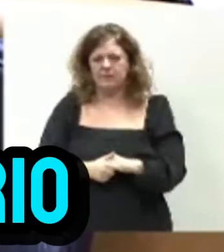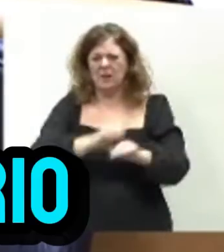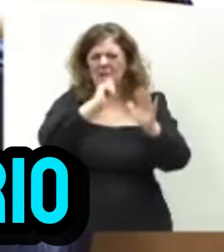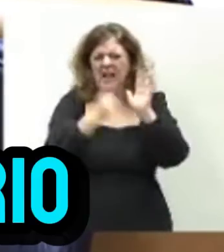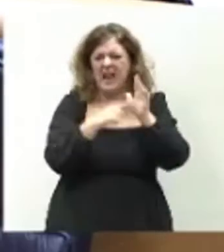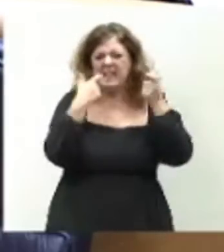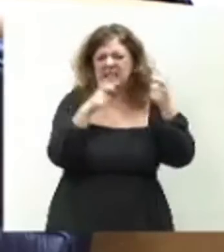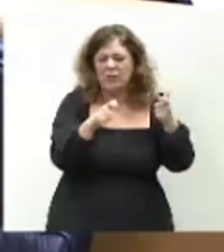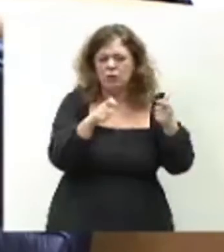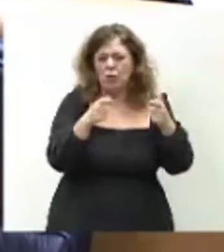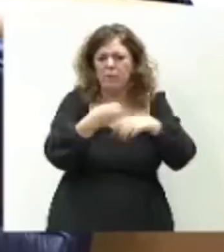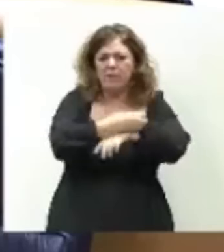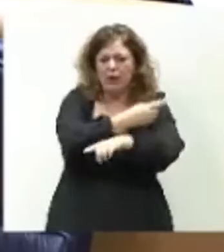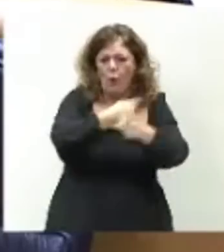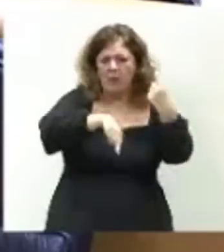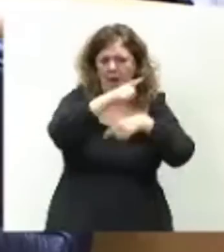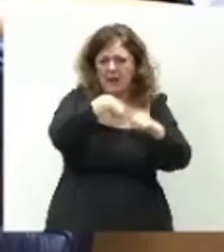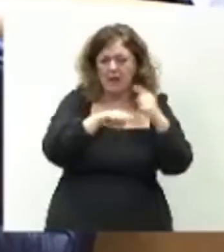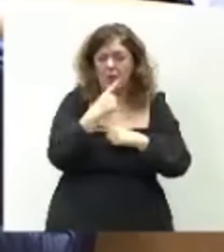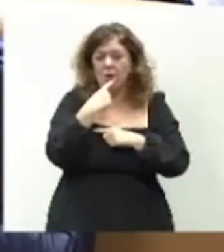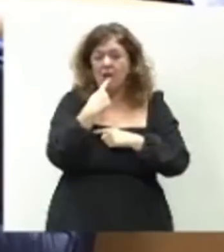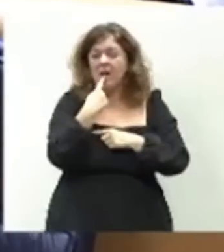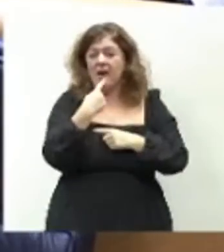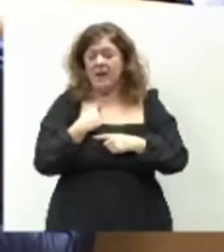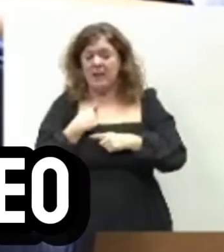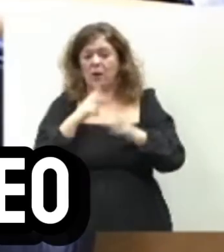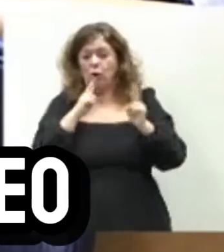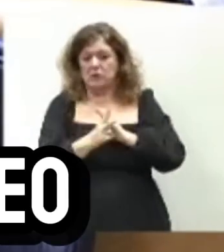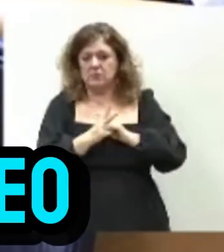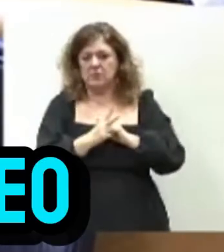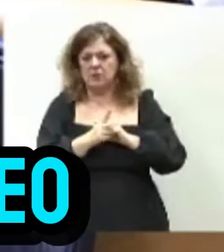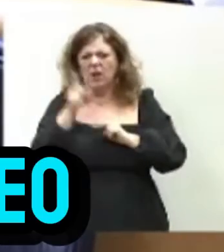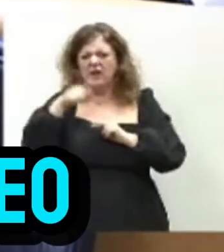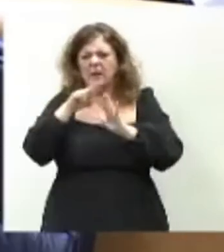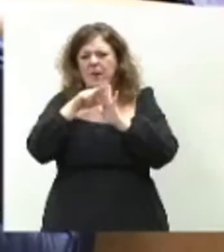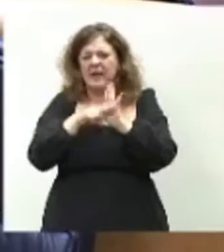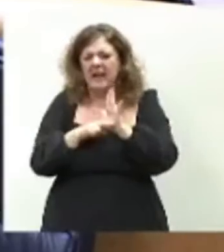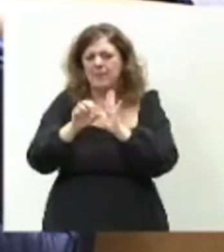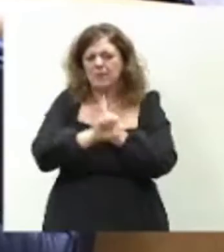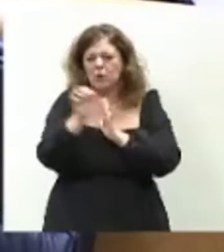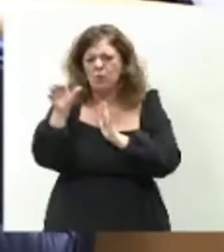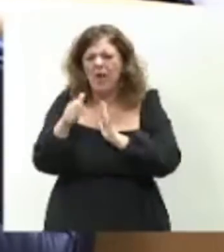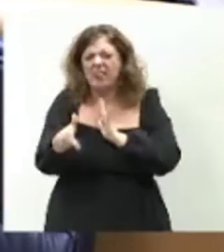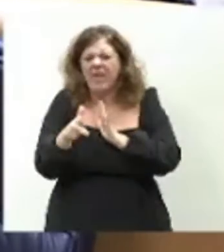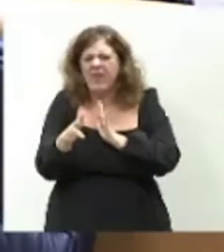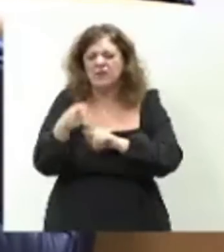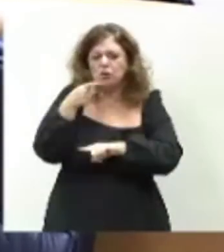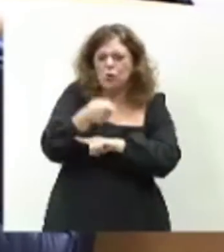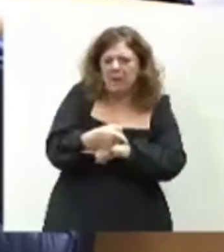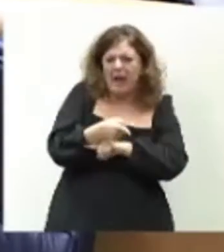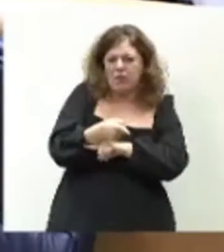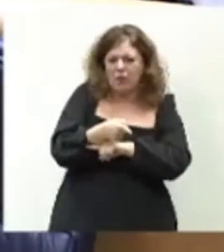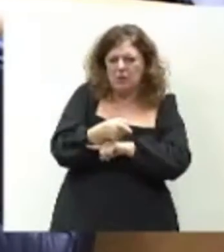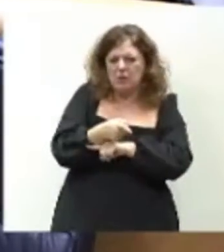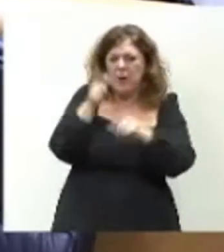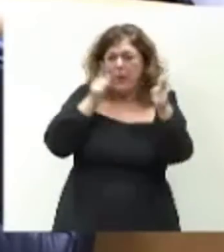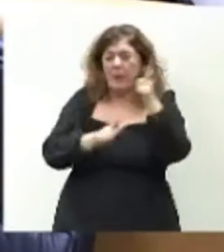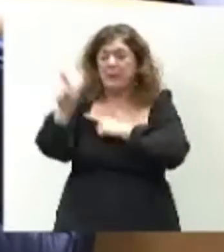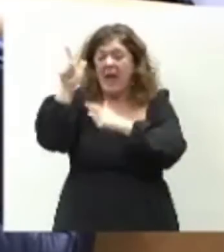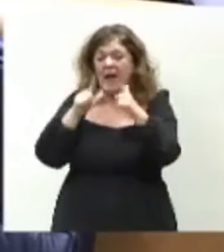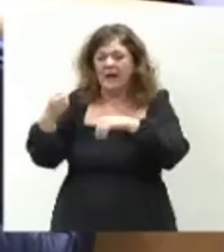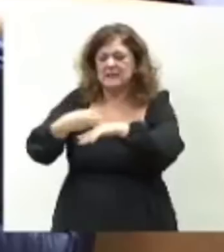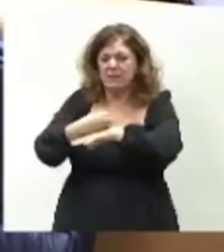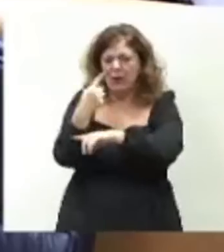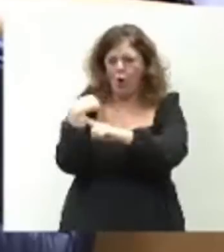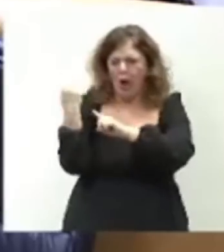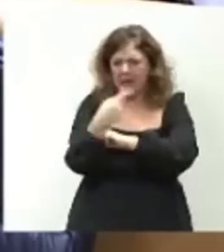Sector Ferroviario, contestando a lo que usted me pregunta, y también por el Reglamento Europeo de Derechos y Obligaciones de los Viajeros de Ferrocarril.